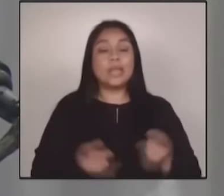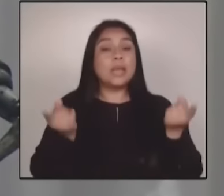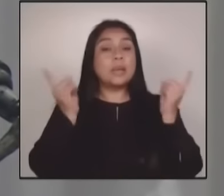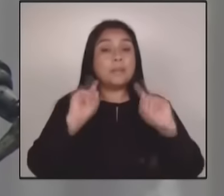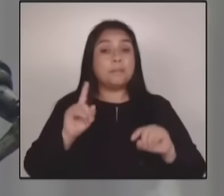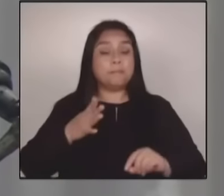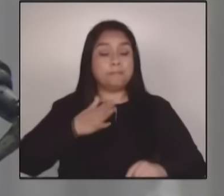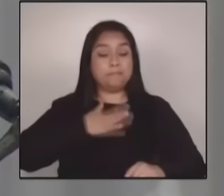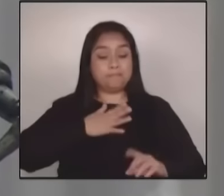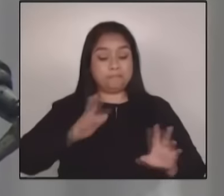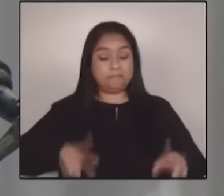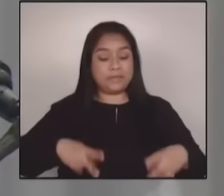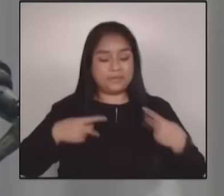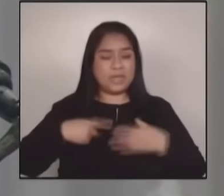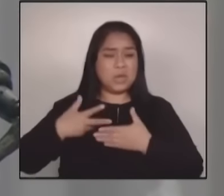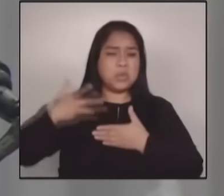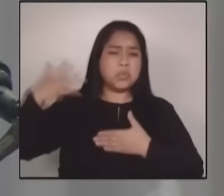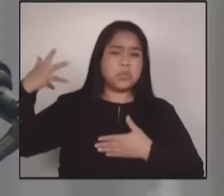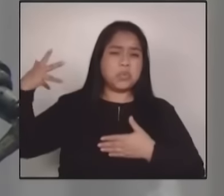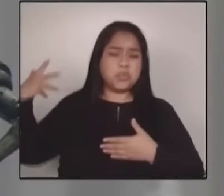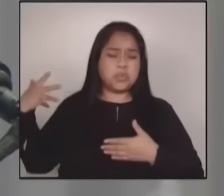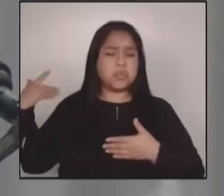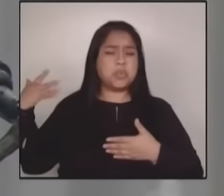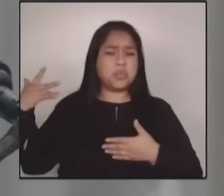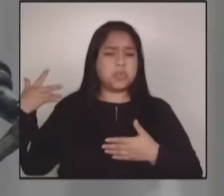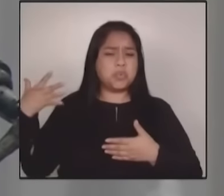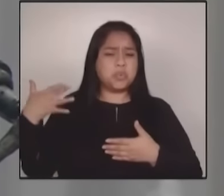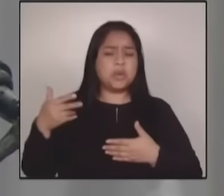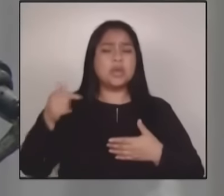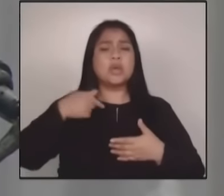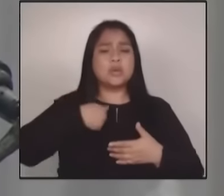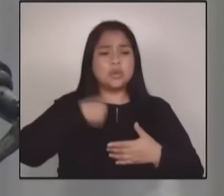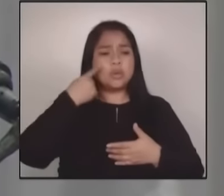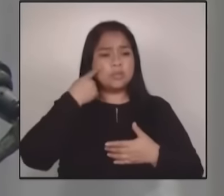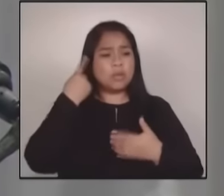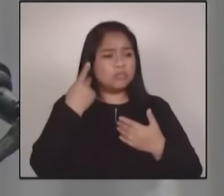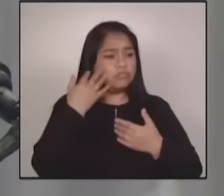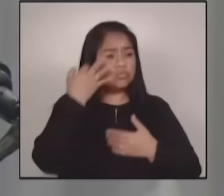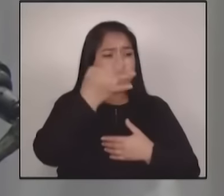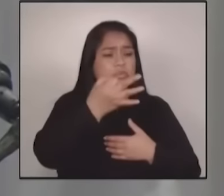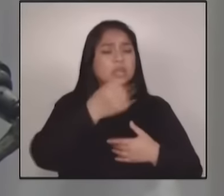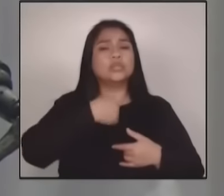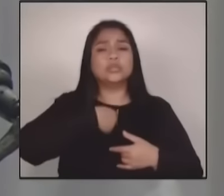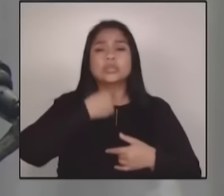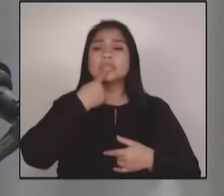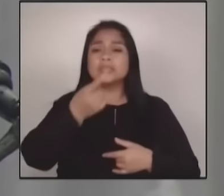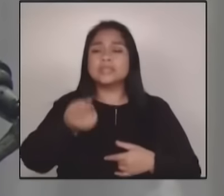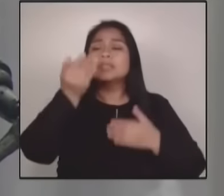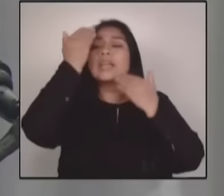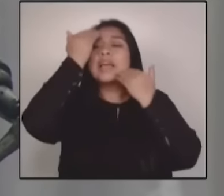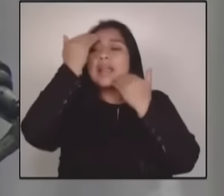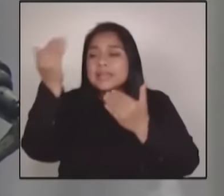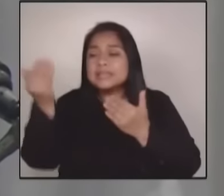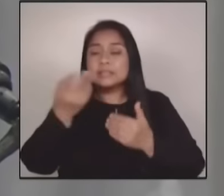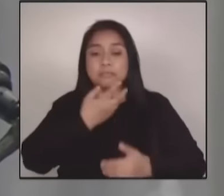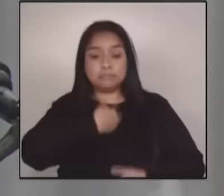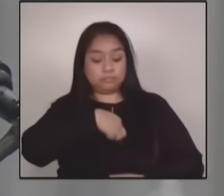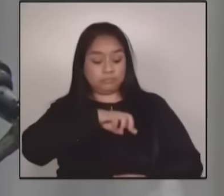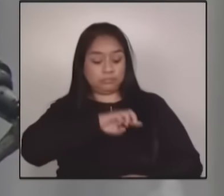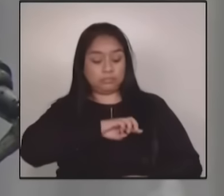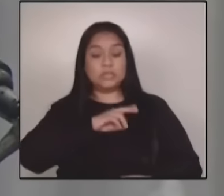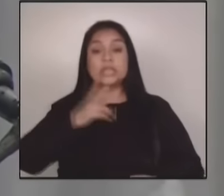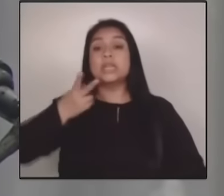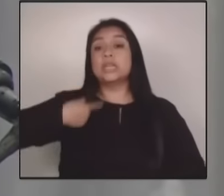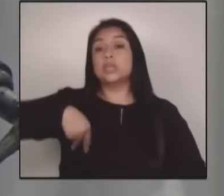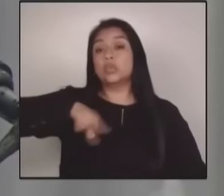camino me detendré a expresar mi agradecimiento personal y nuestro